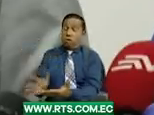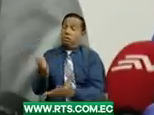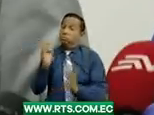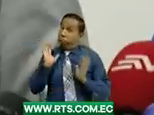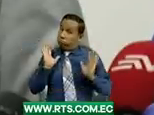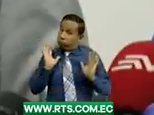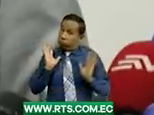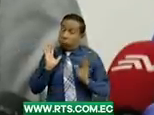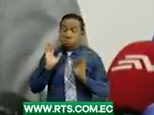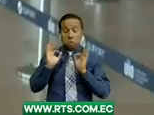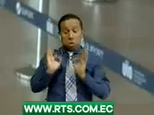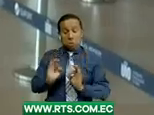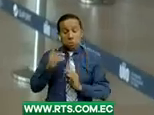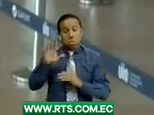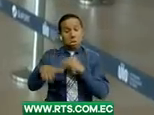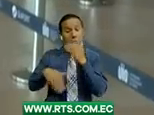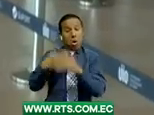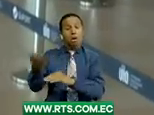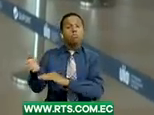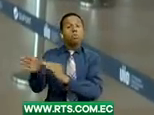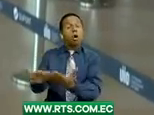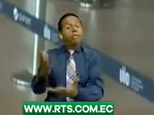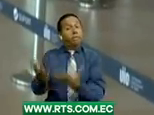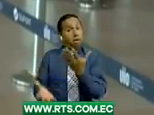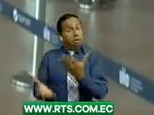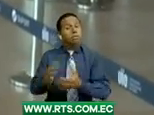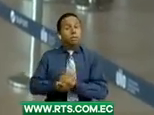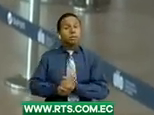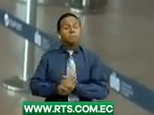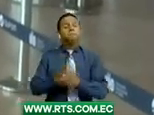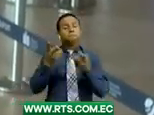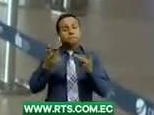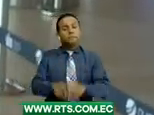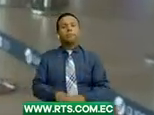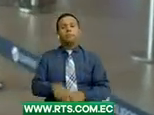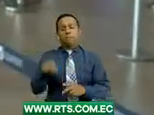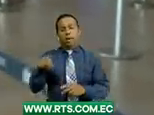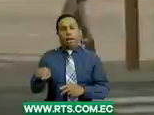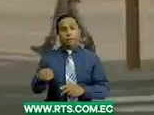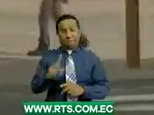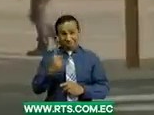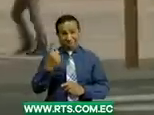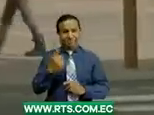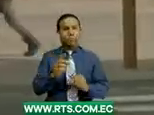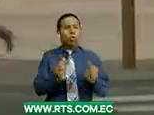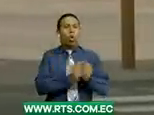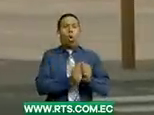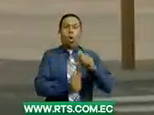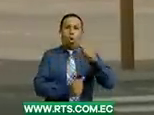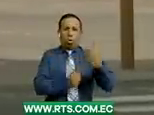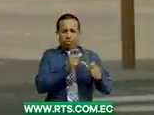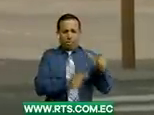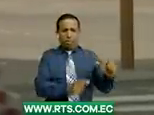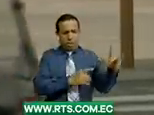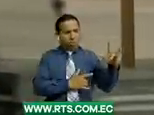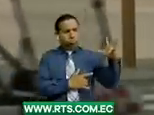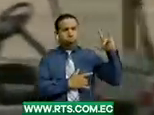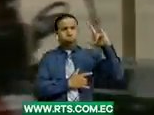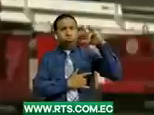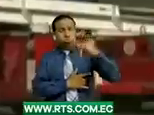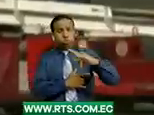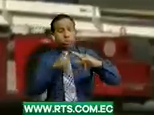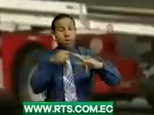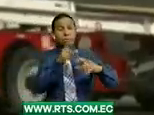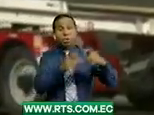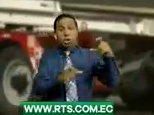paciente pueda fallecer. En cuanto a los pasajeros del avión que viajaron junto al paciente, se indicó además que se está haciendo el